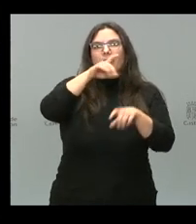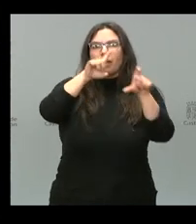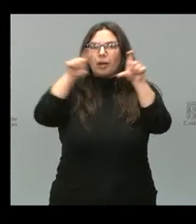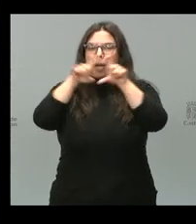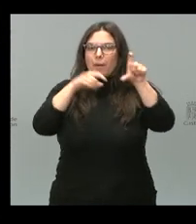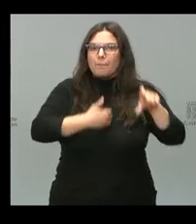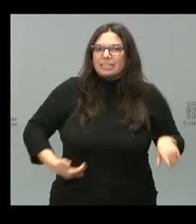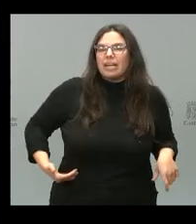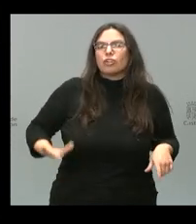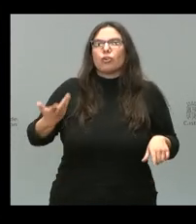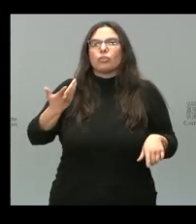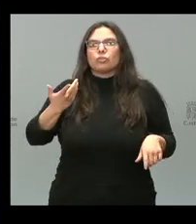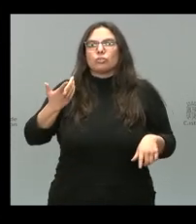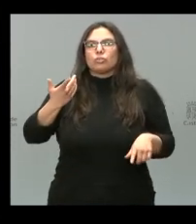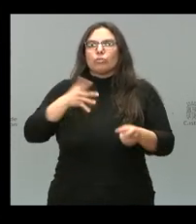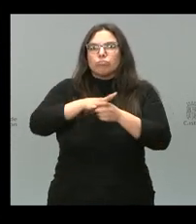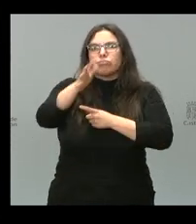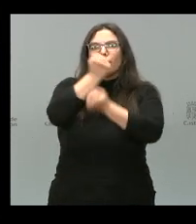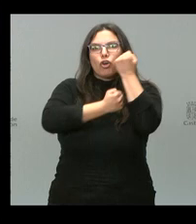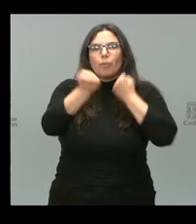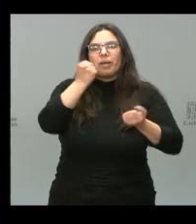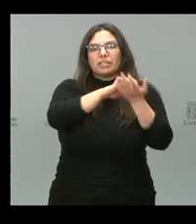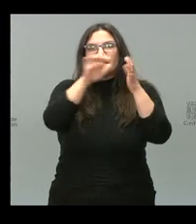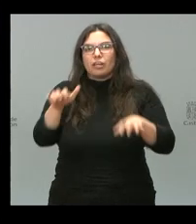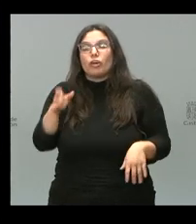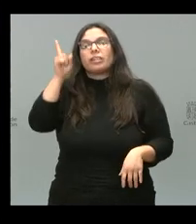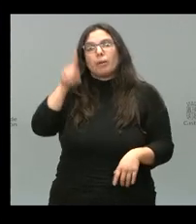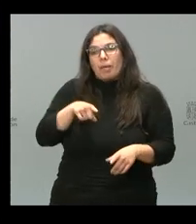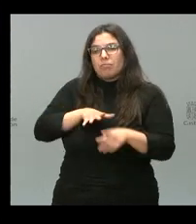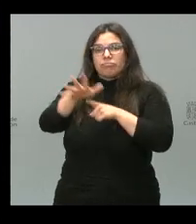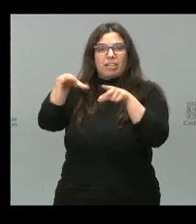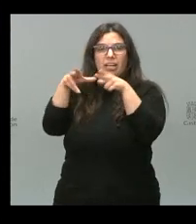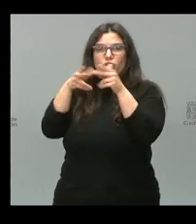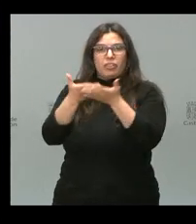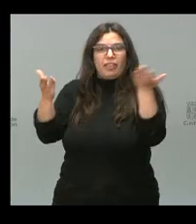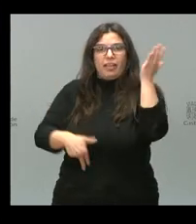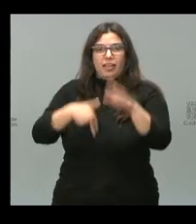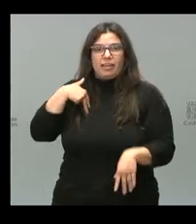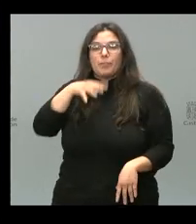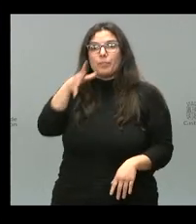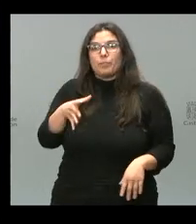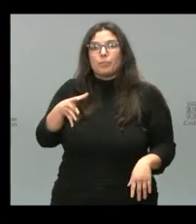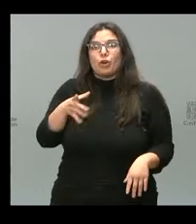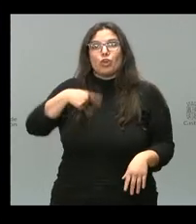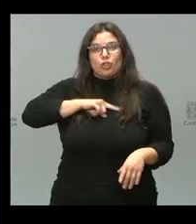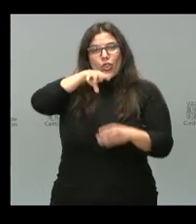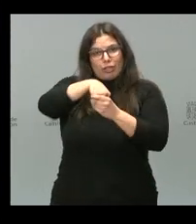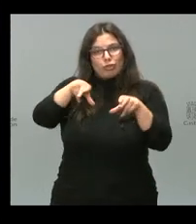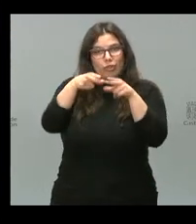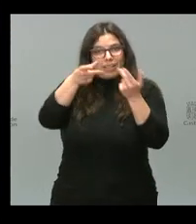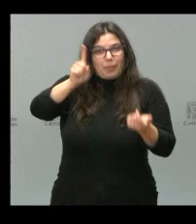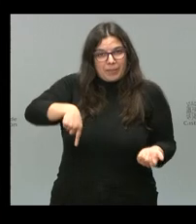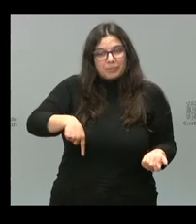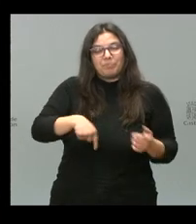empresarios al mundo de la economía de Castilla y león y por qué no a la sociedad en general no somos unos mismos más de ellos no